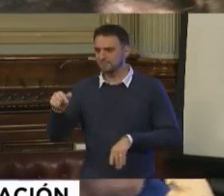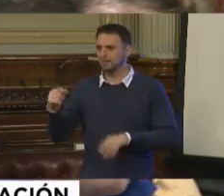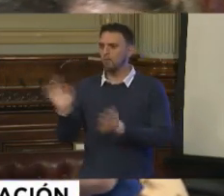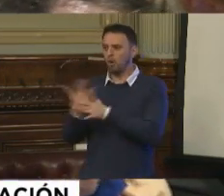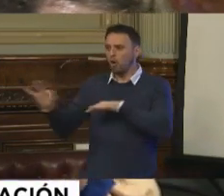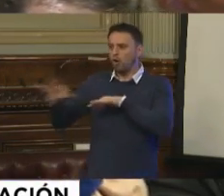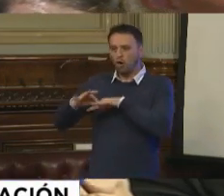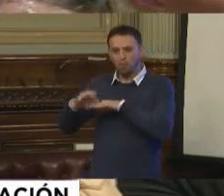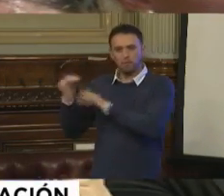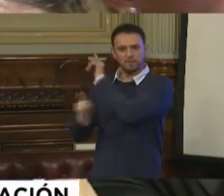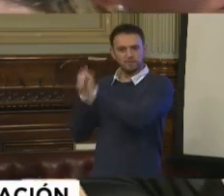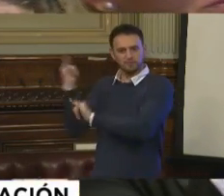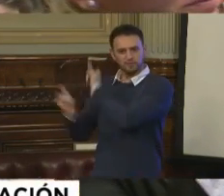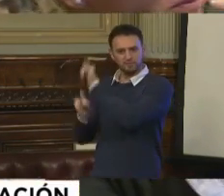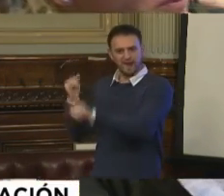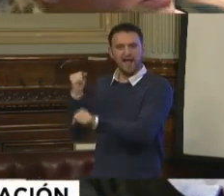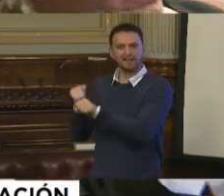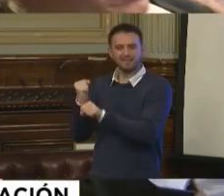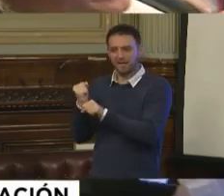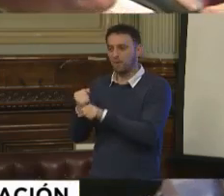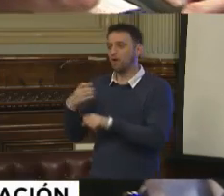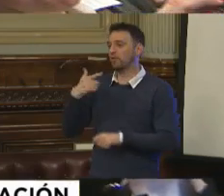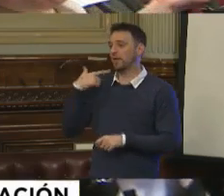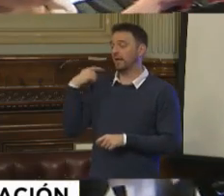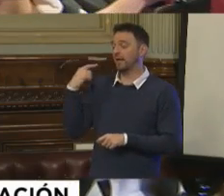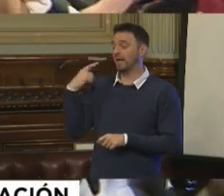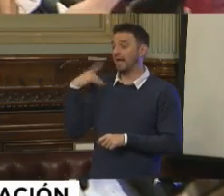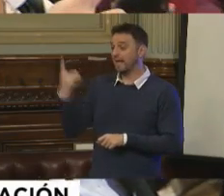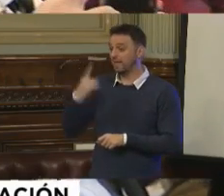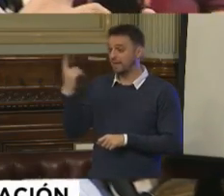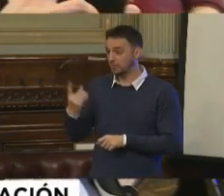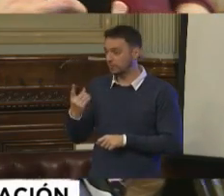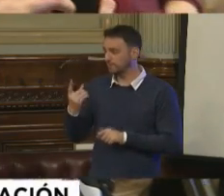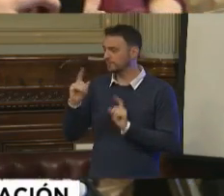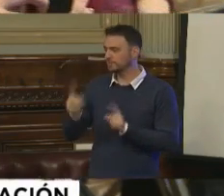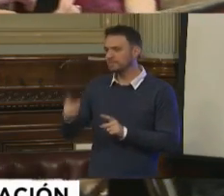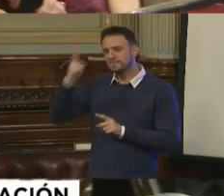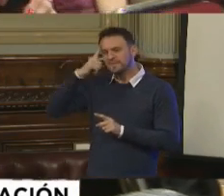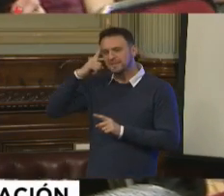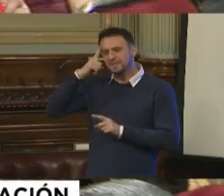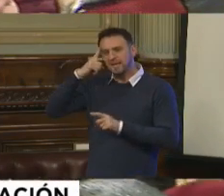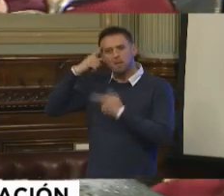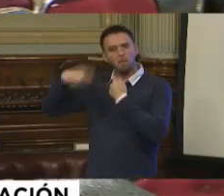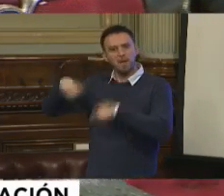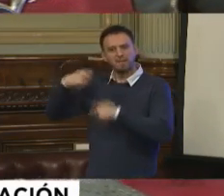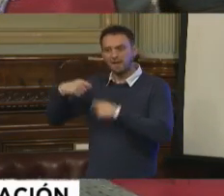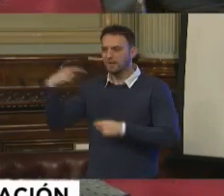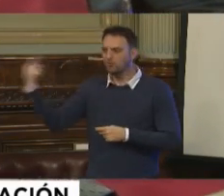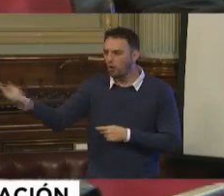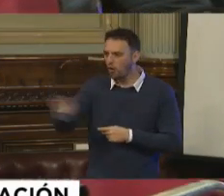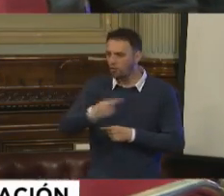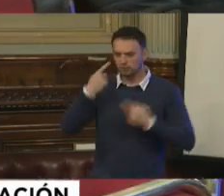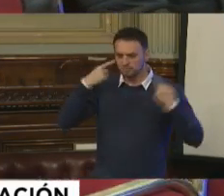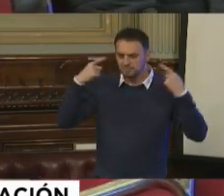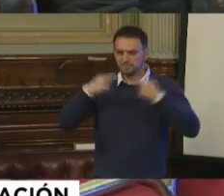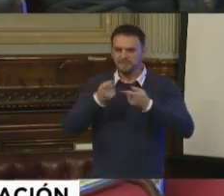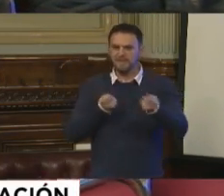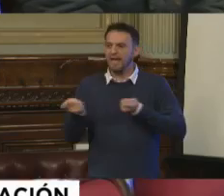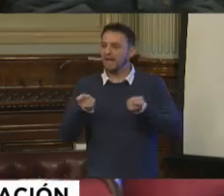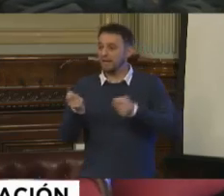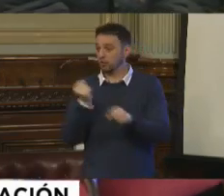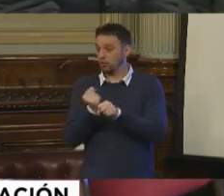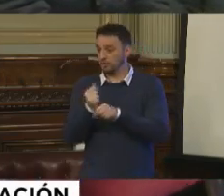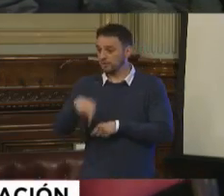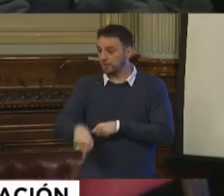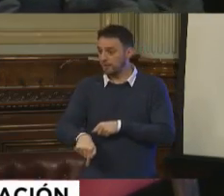involucrada en el quehacer de nuestra elección y en la mentalidad que queremos darle a esta gestión